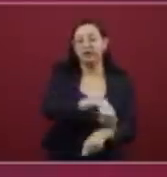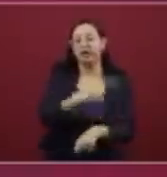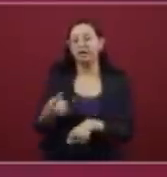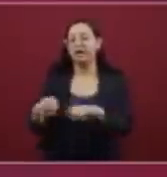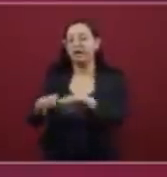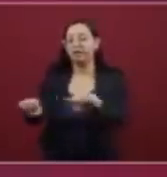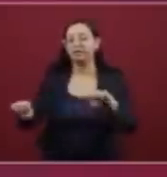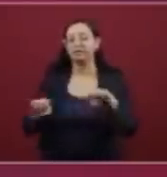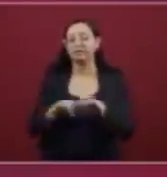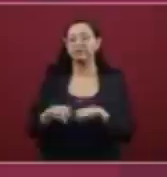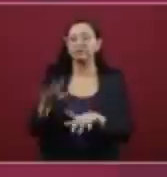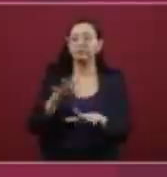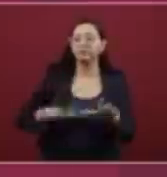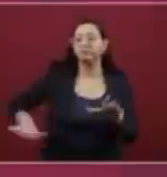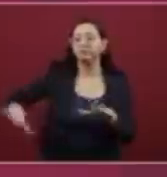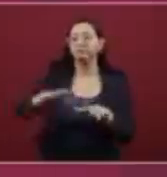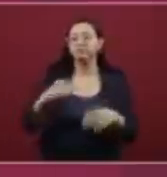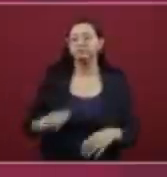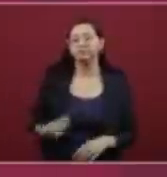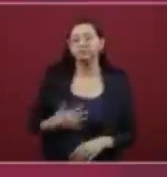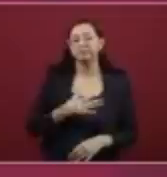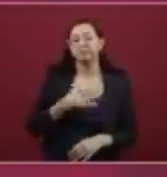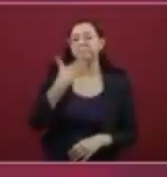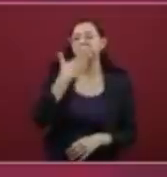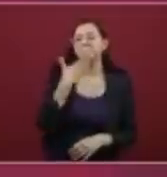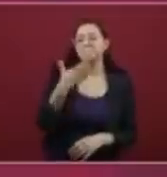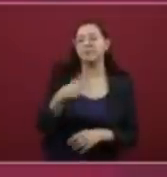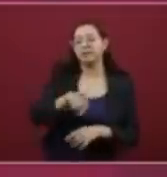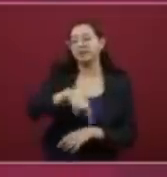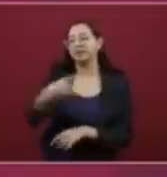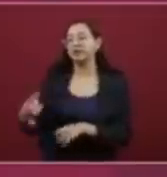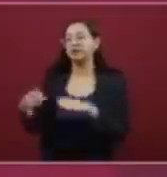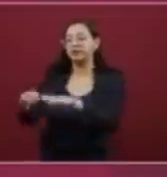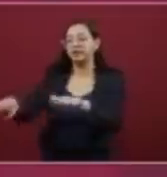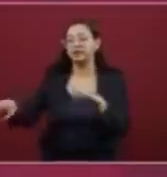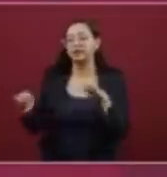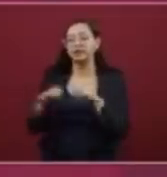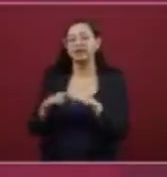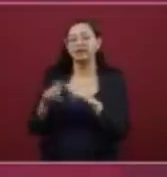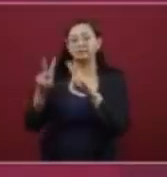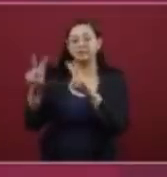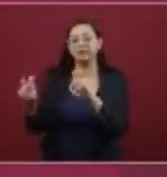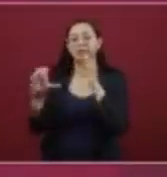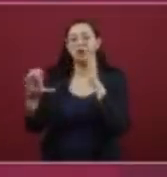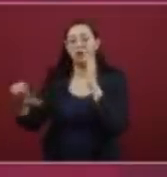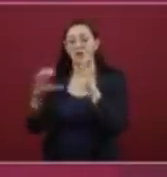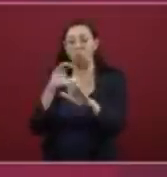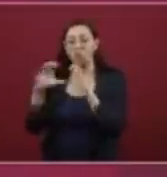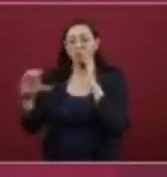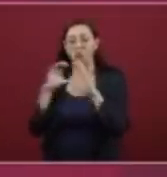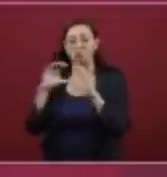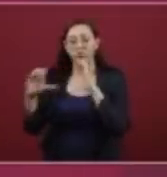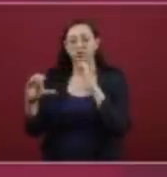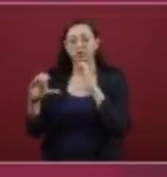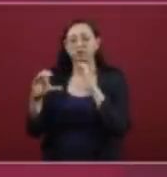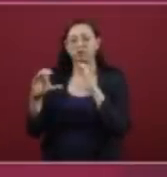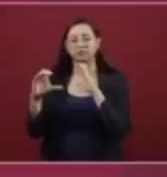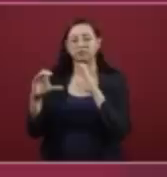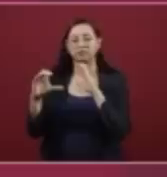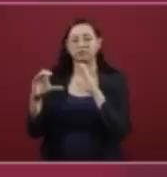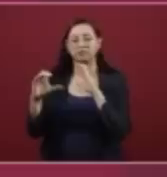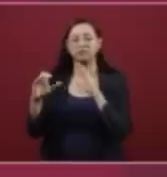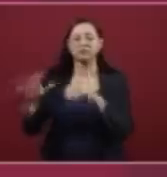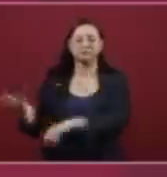de bienestar y el gabinete de comunicaciones y